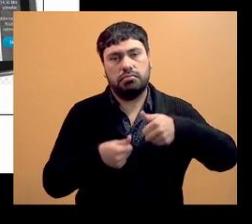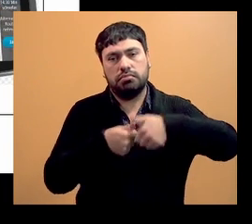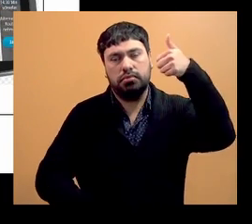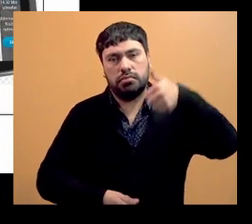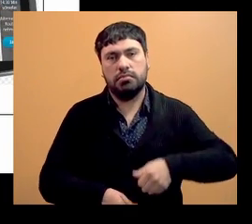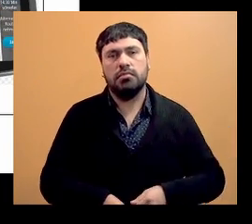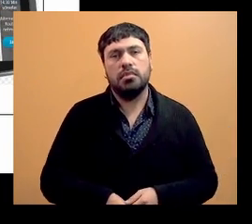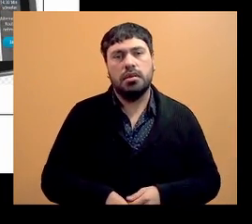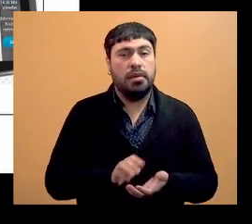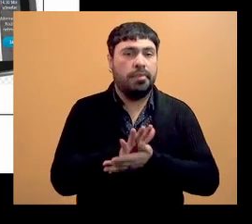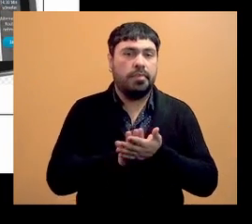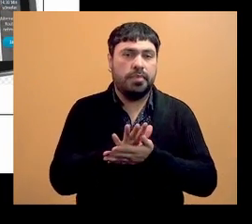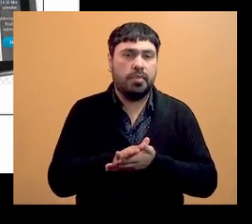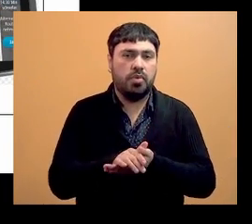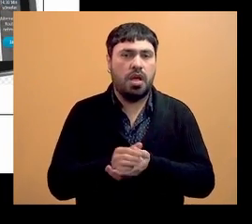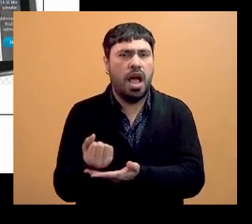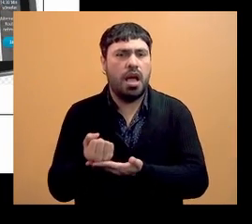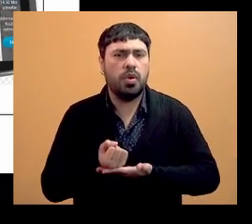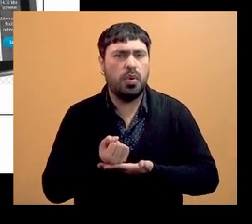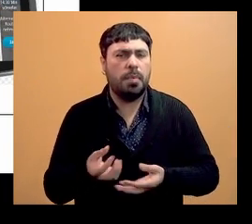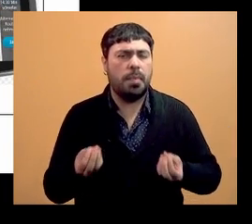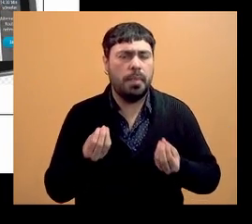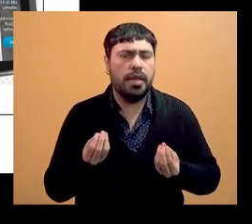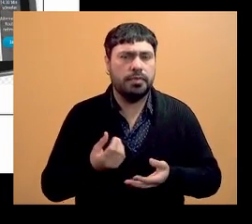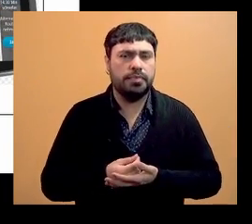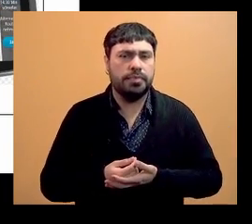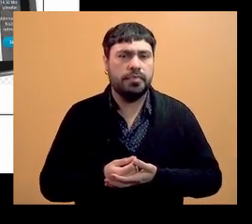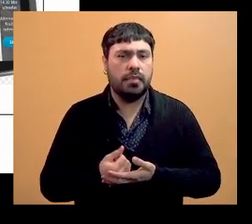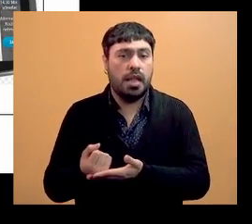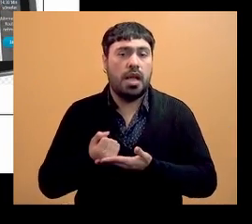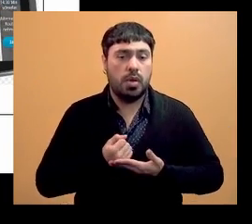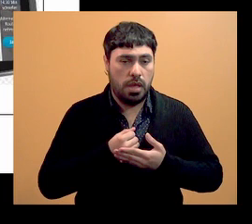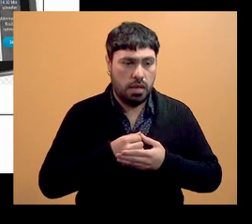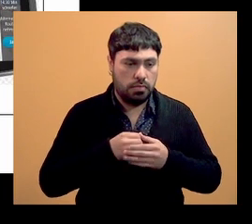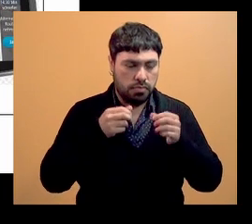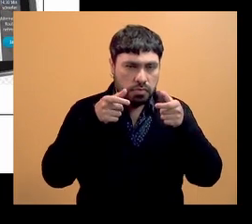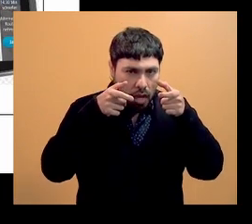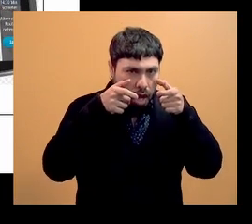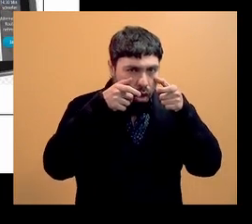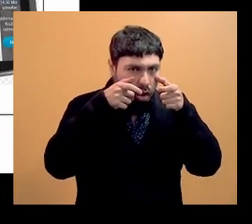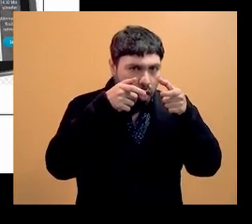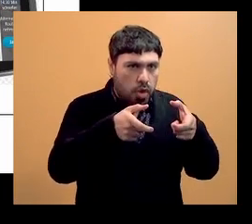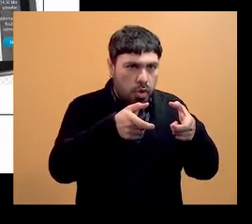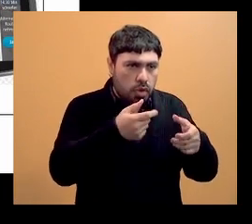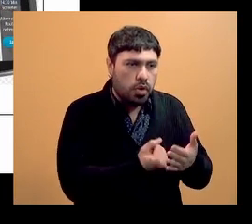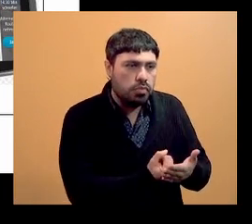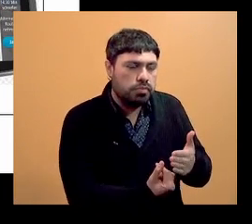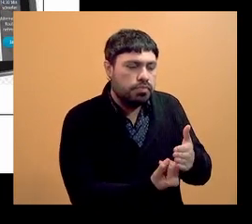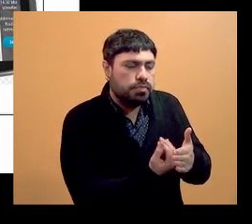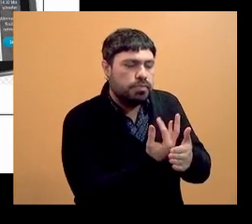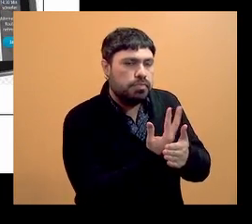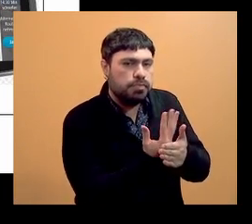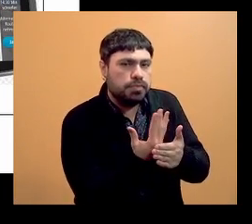supuesto, tenemos servicios de agricultura. Podemos desde vigilar plagas hasta medir la deforestación de lugares y el control de la tala